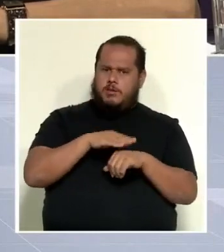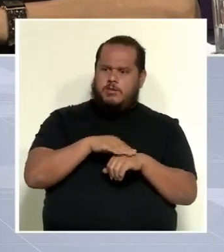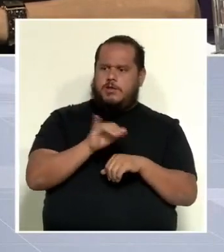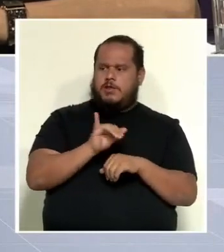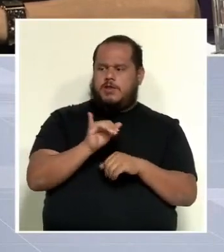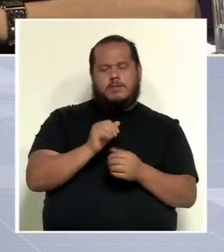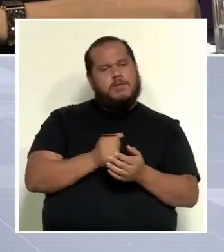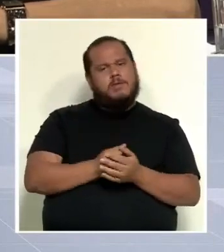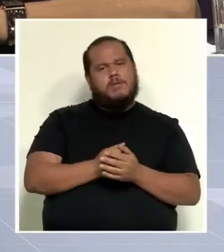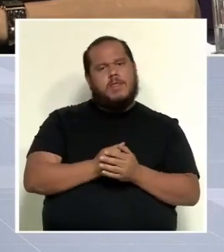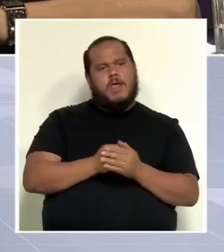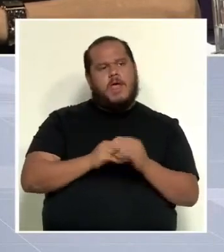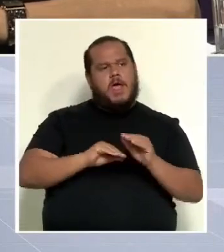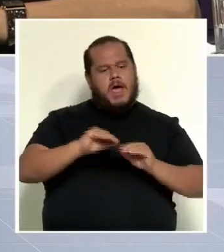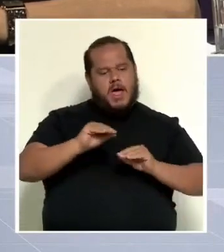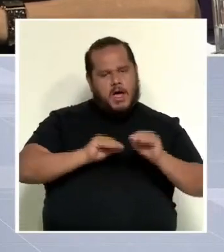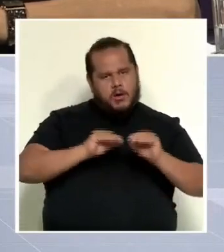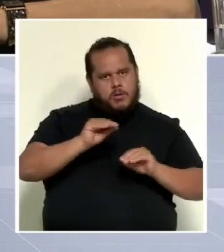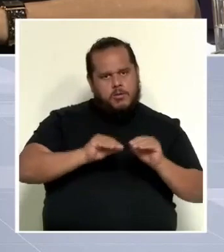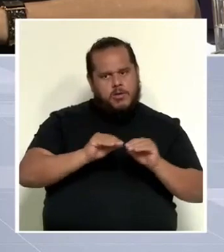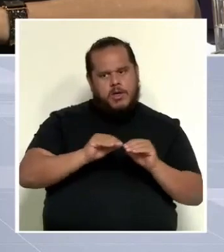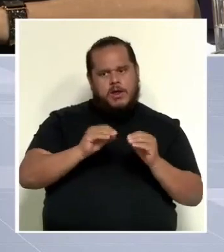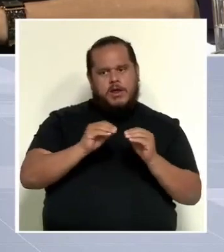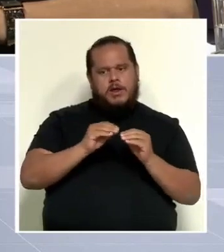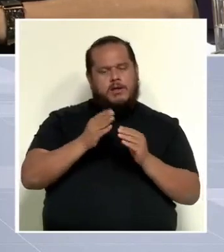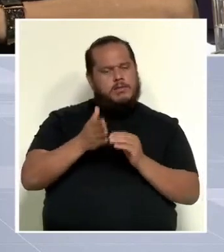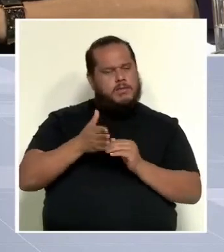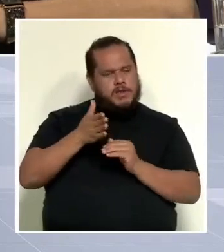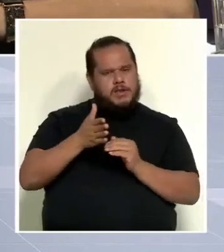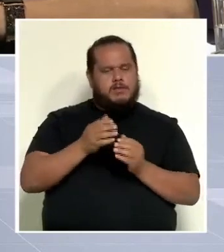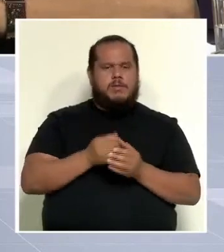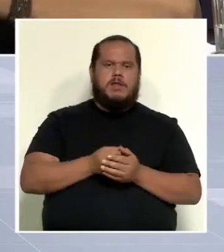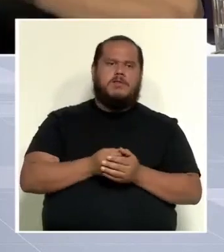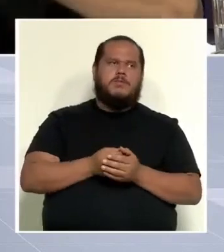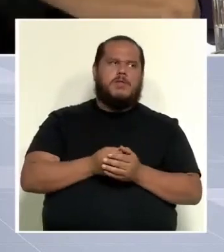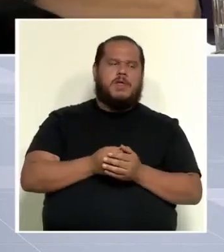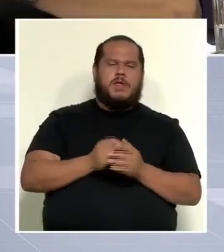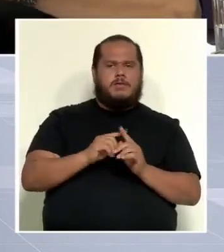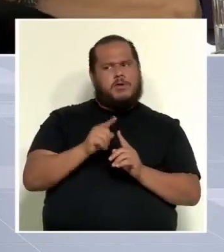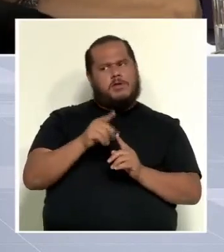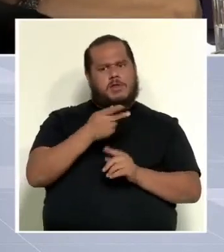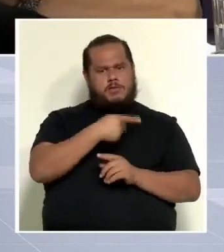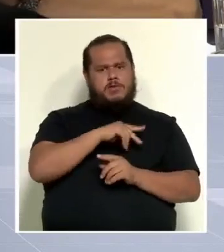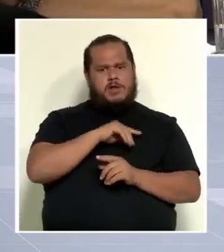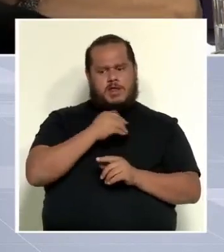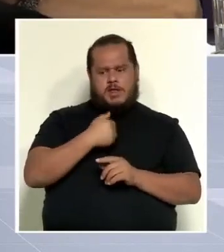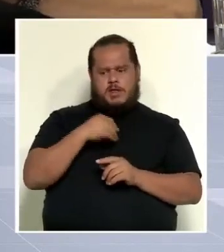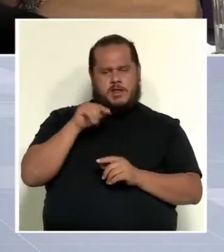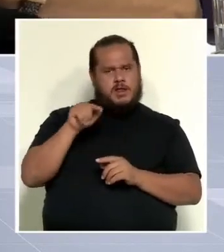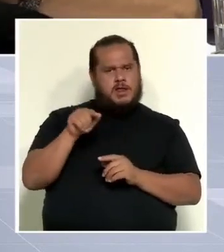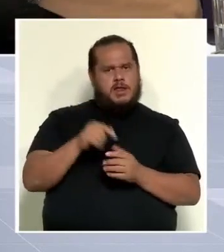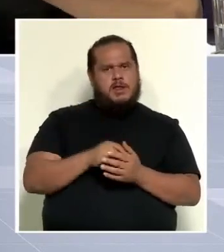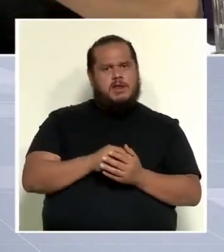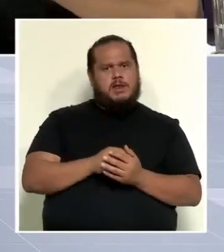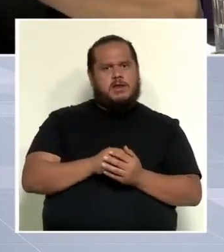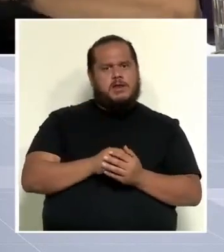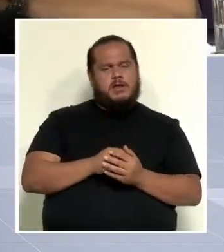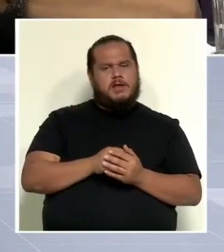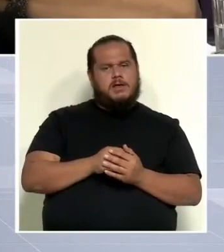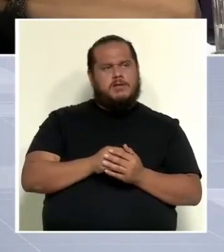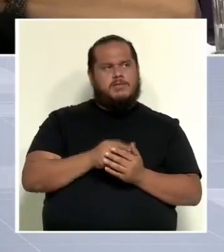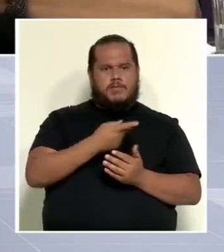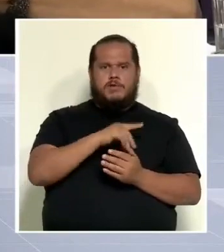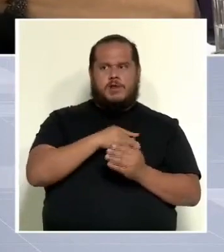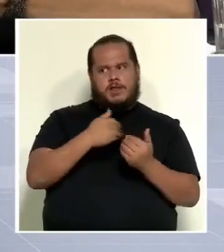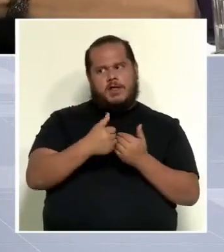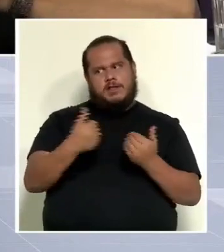también acomodar más espacios. Pero con esa personalidad que tiene él... personalidades aparte.